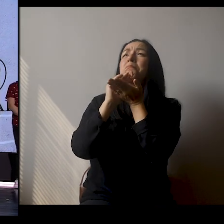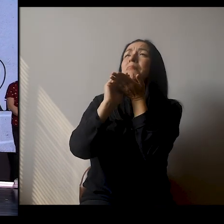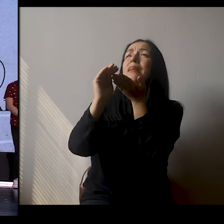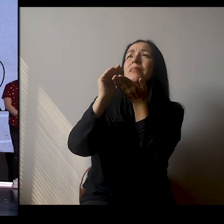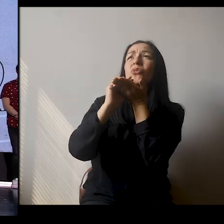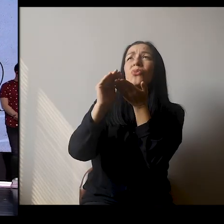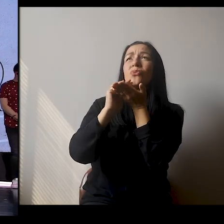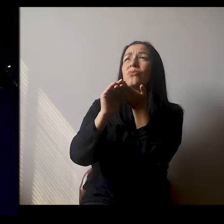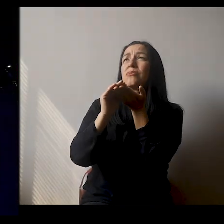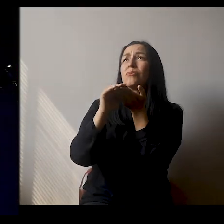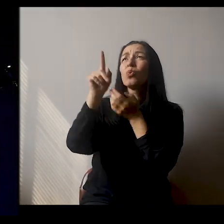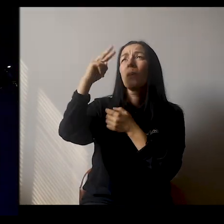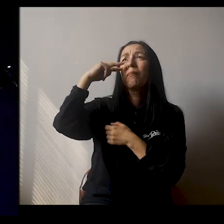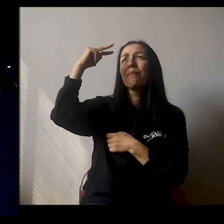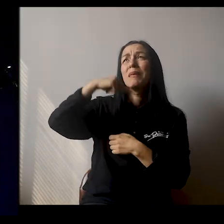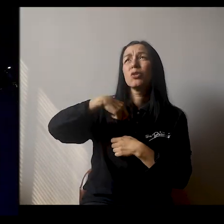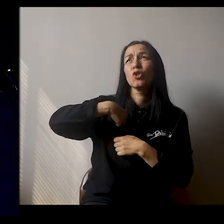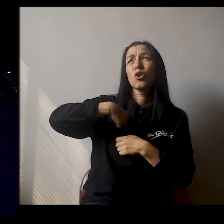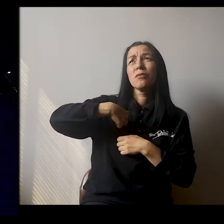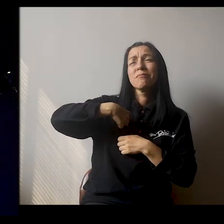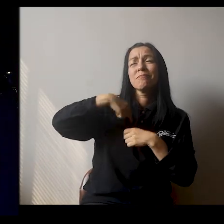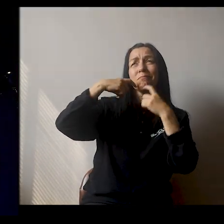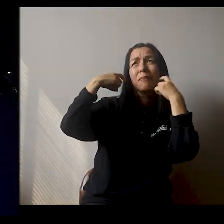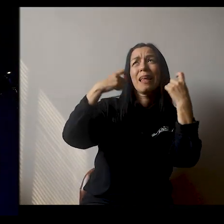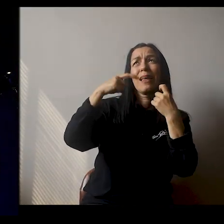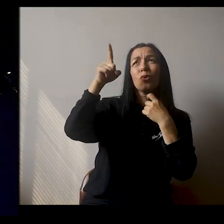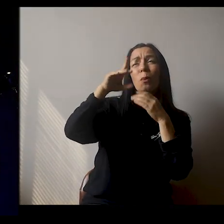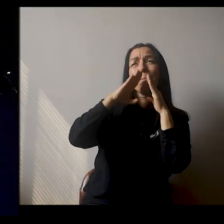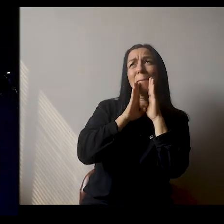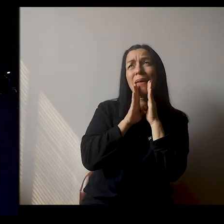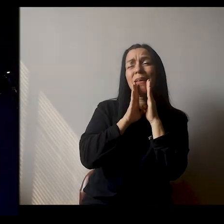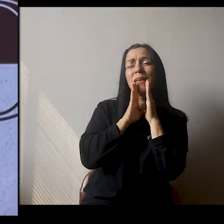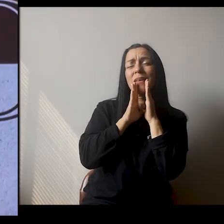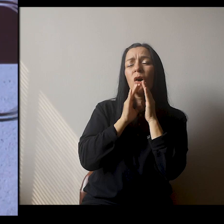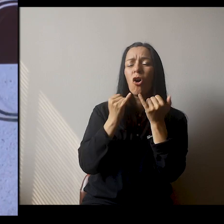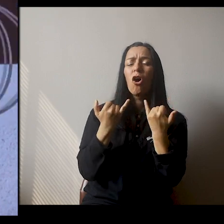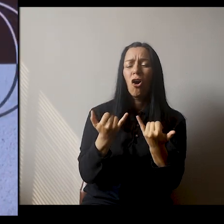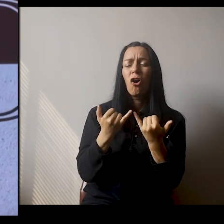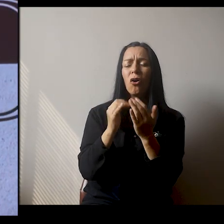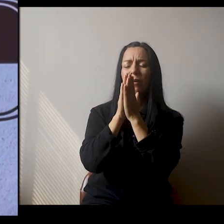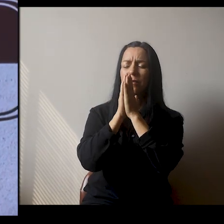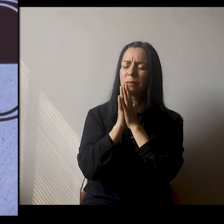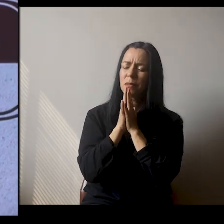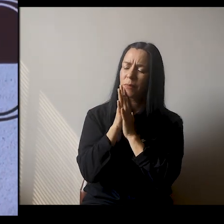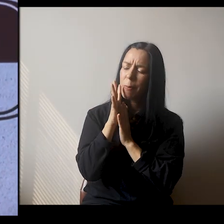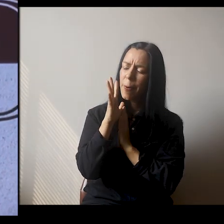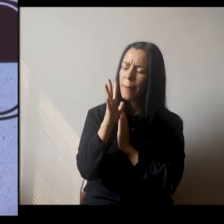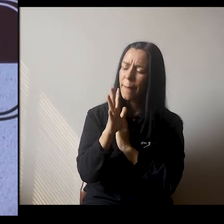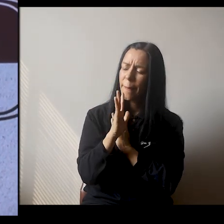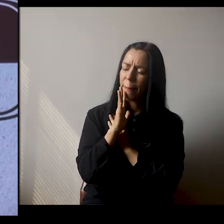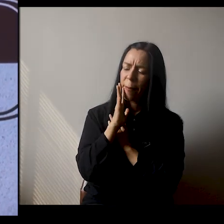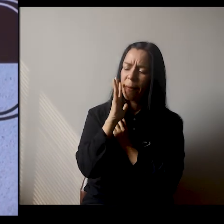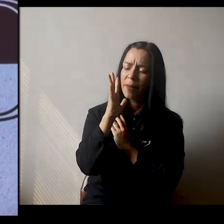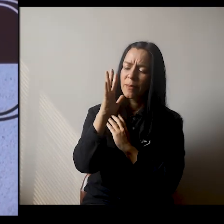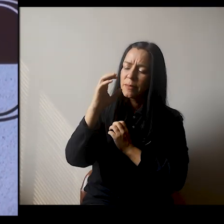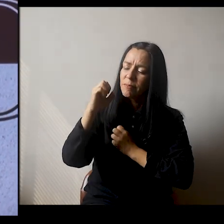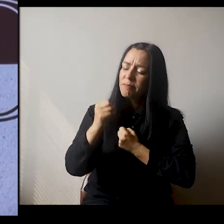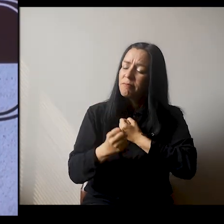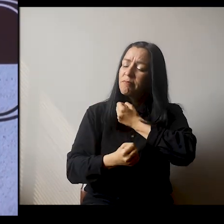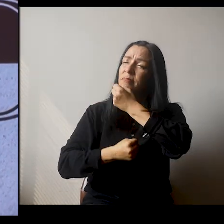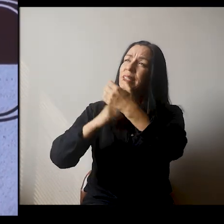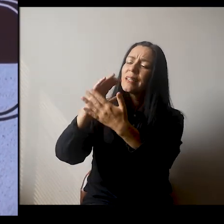mantenido arrinconado, si te he entristecido. Hoy voy a orar en